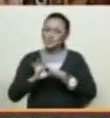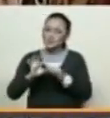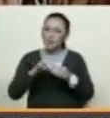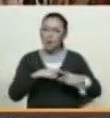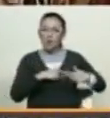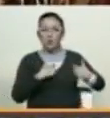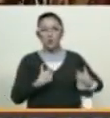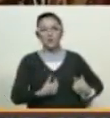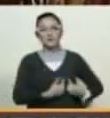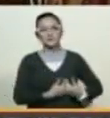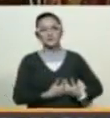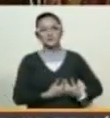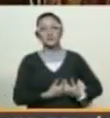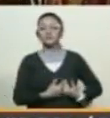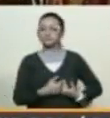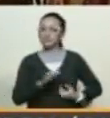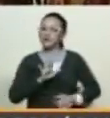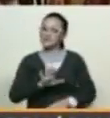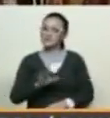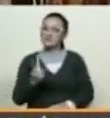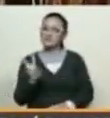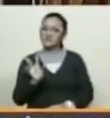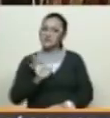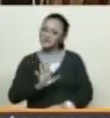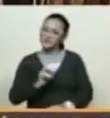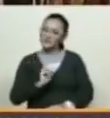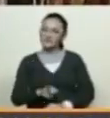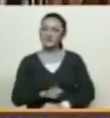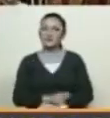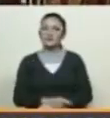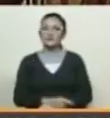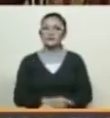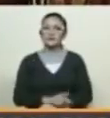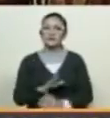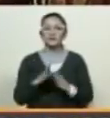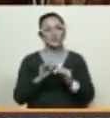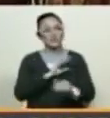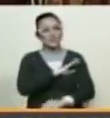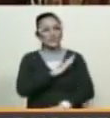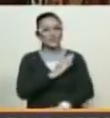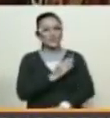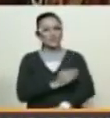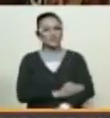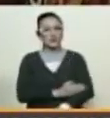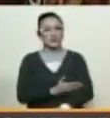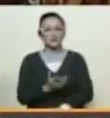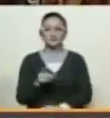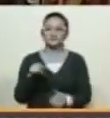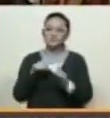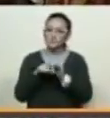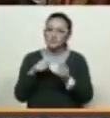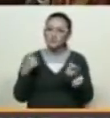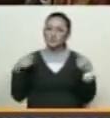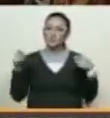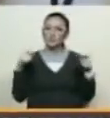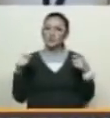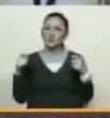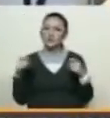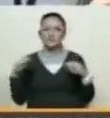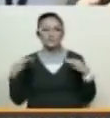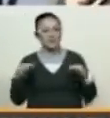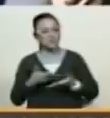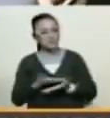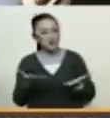que tenemos que hacer los venezolanos, inspirarnos en toda la fortaleza, en nuestros destinos turísticos,